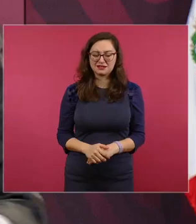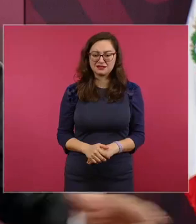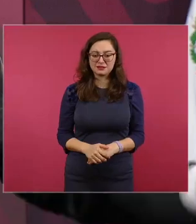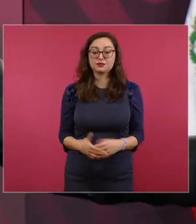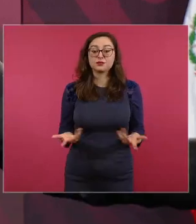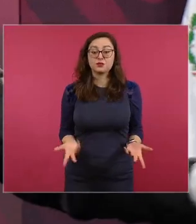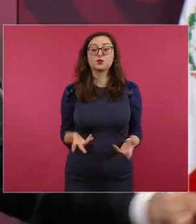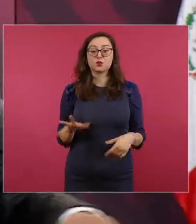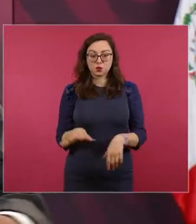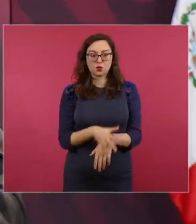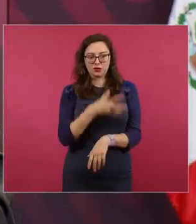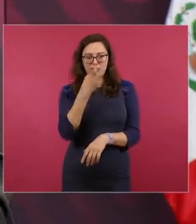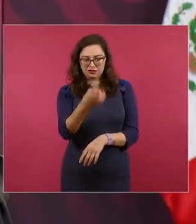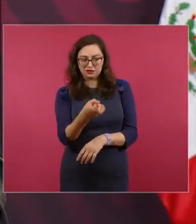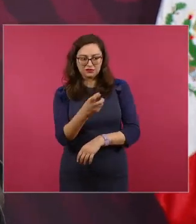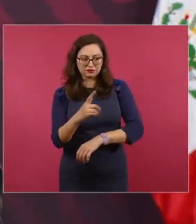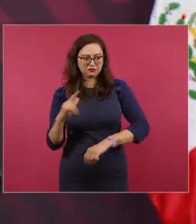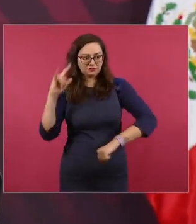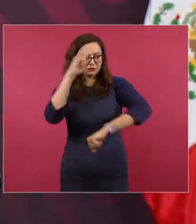de que la Secretaría de Marina